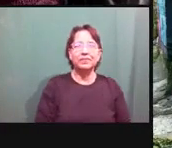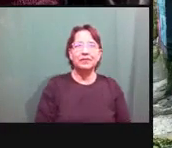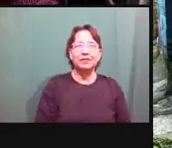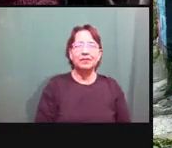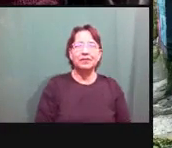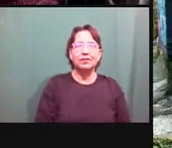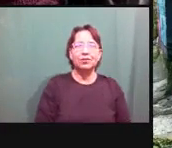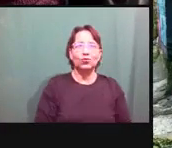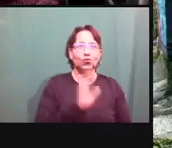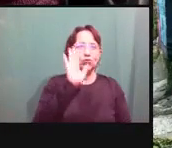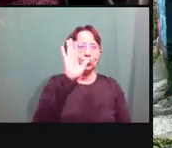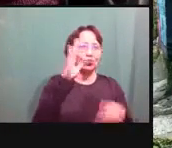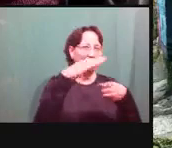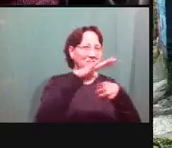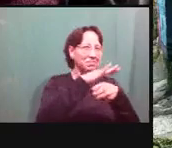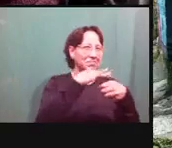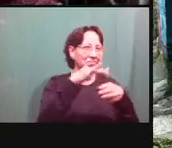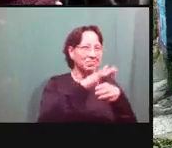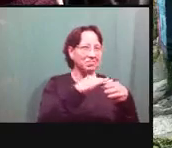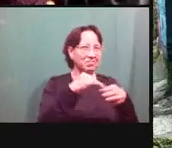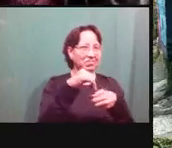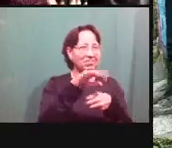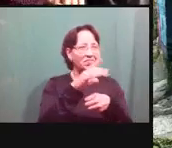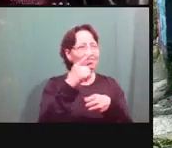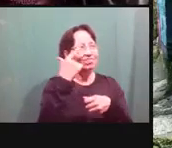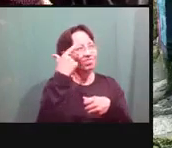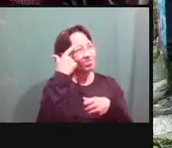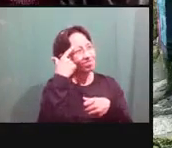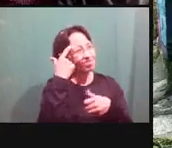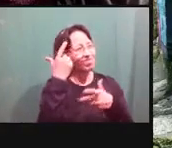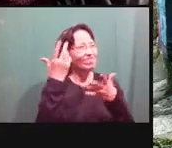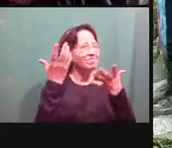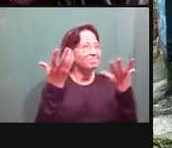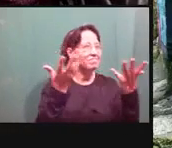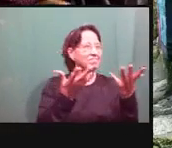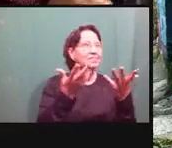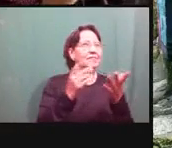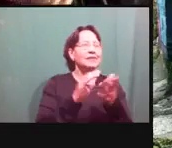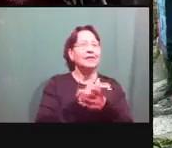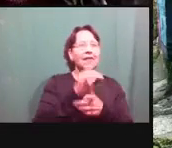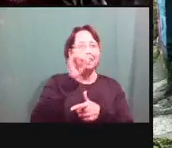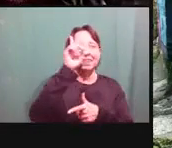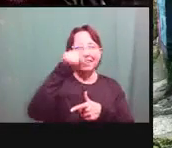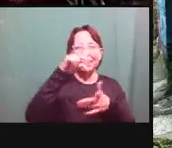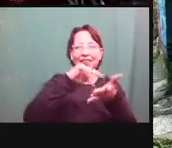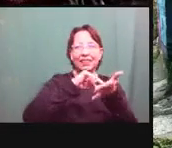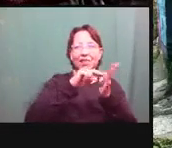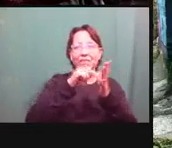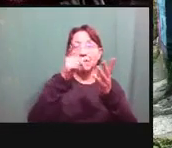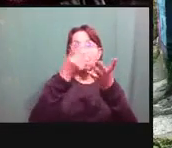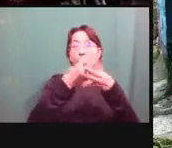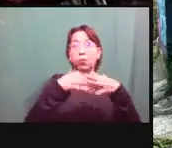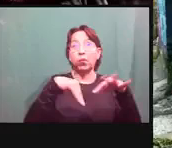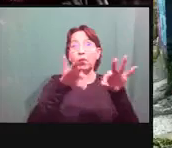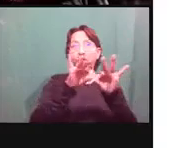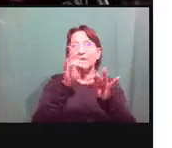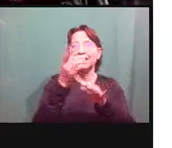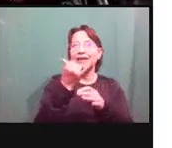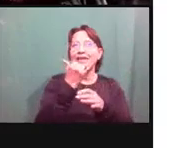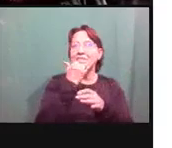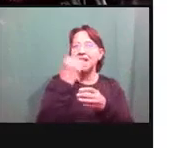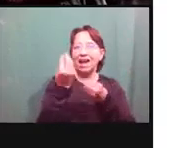barrio, de alguna manera propiciando y dándole valor a lo que sucede el 6 de